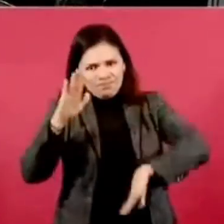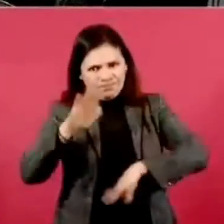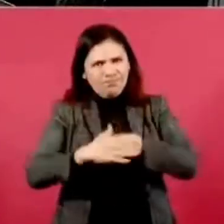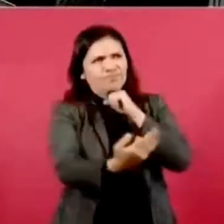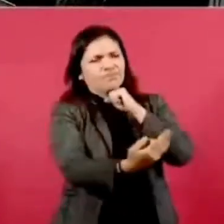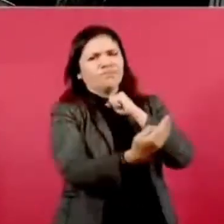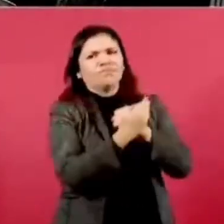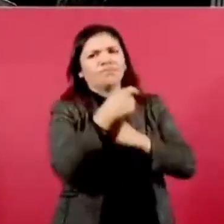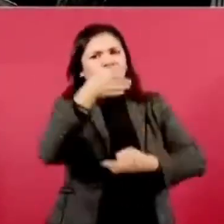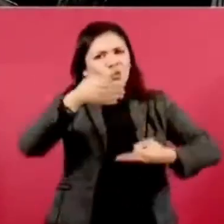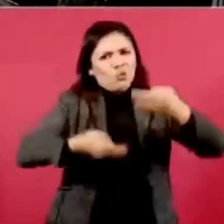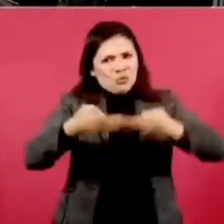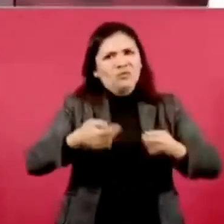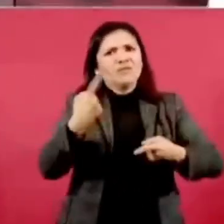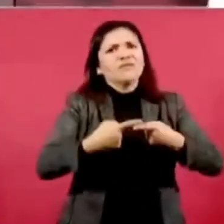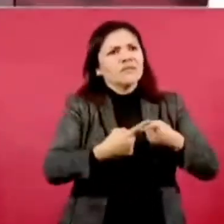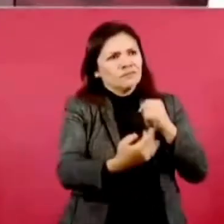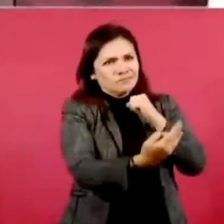judicial